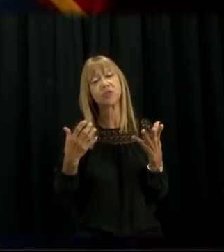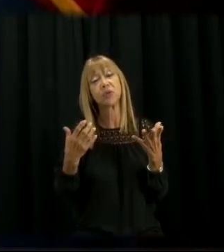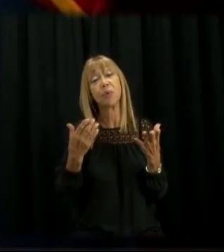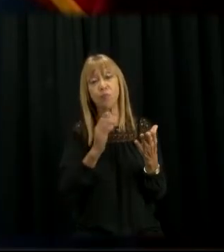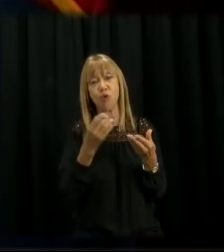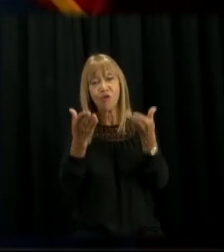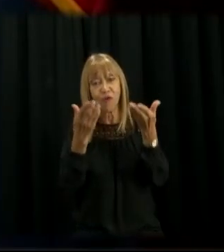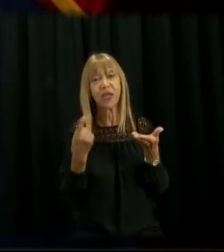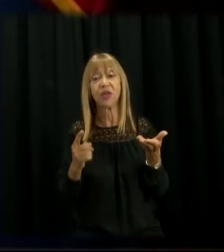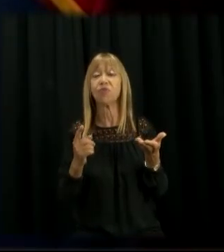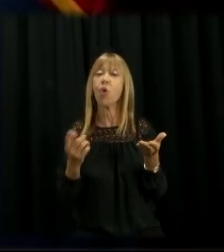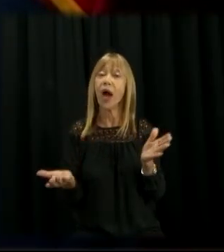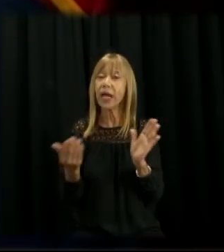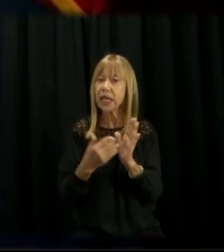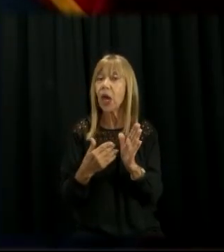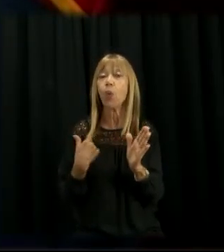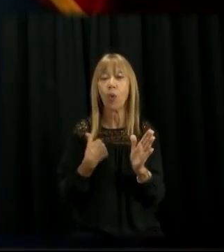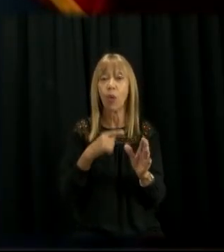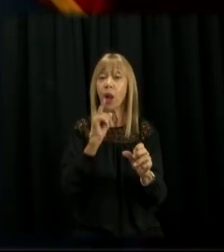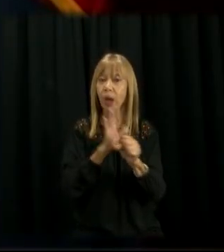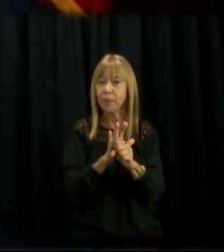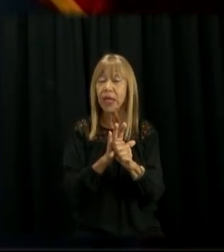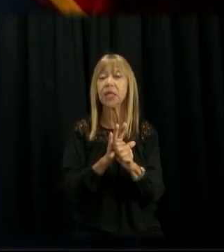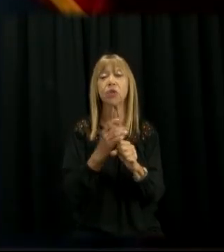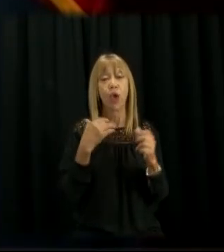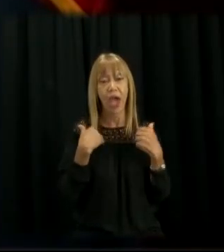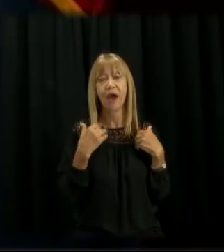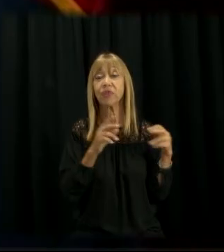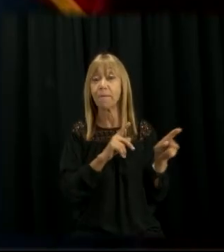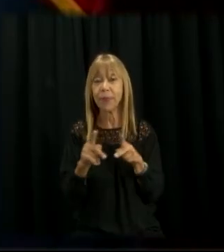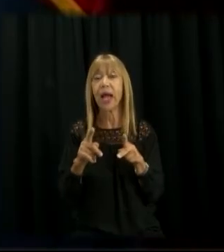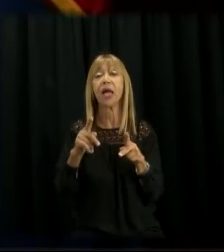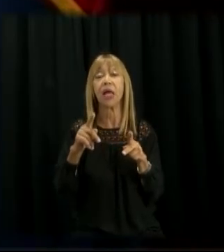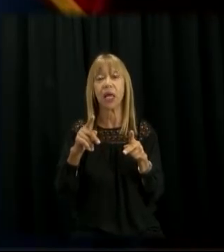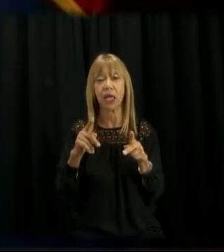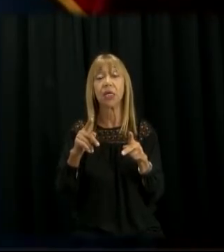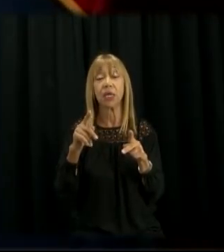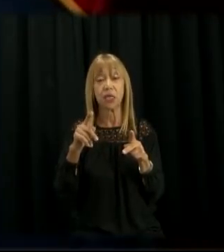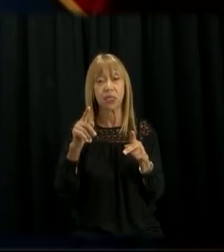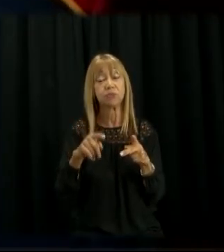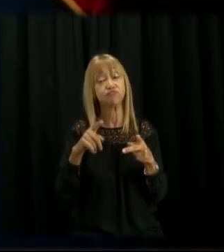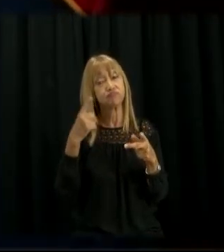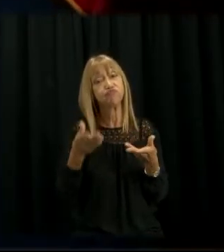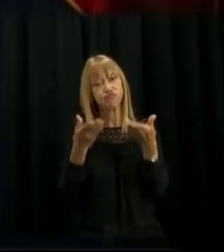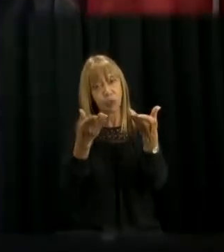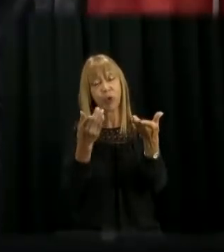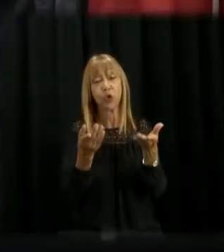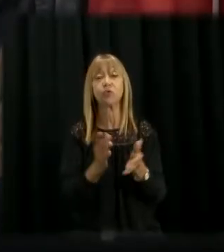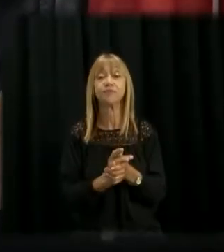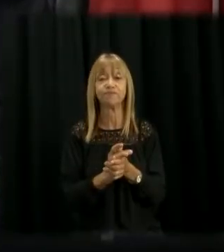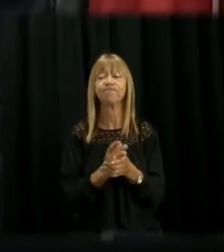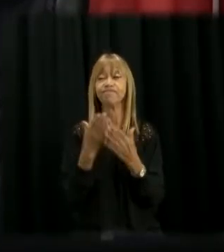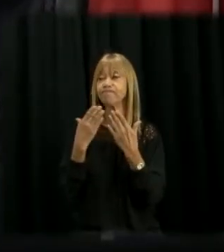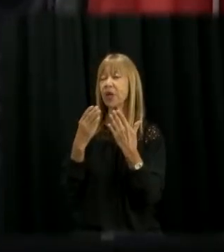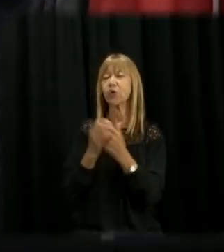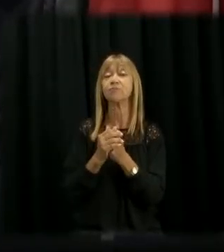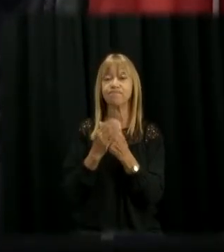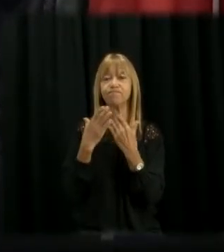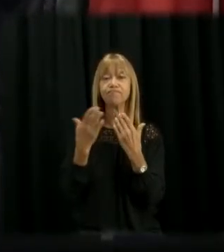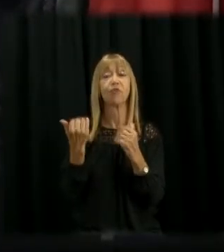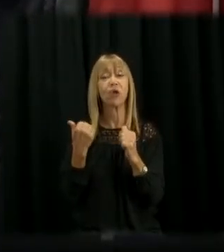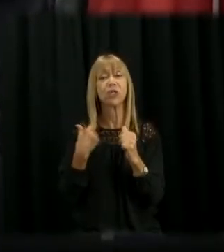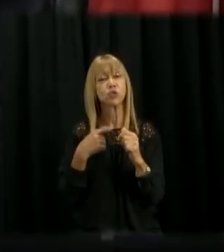tenemos que ser respetuosos de la información que se nos proveyó, pero que nos comprometemos a establecer esos estados financieros en